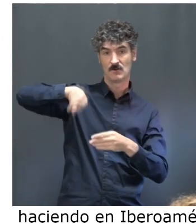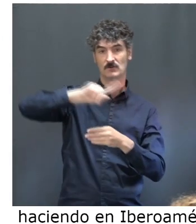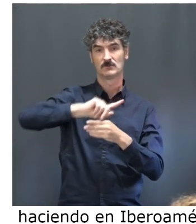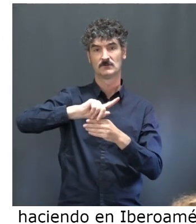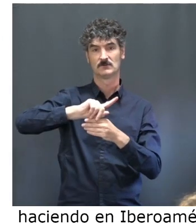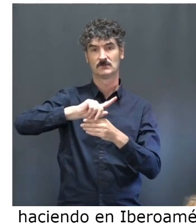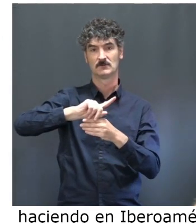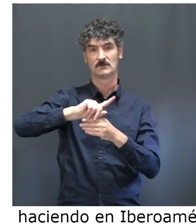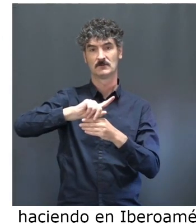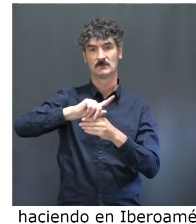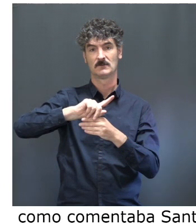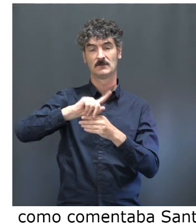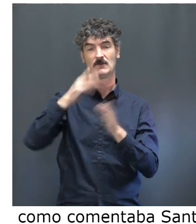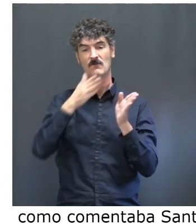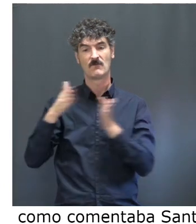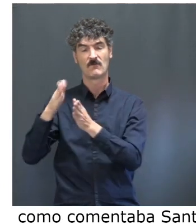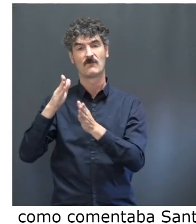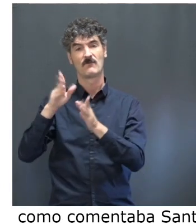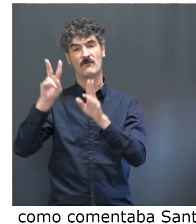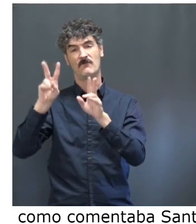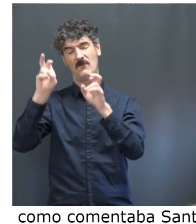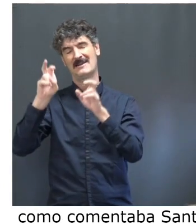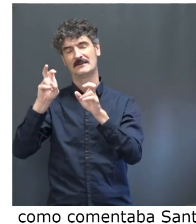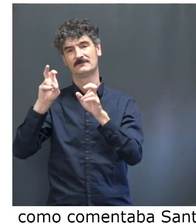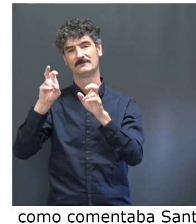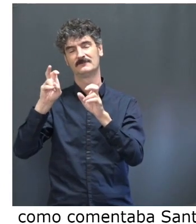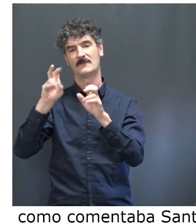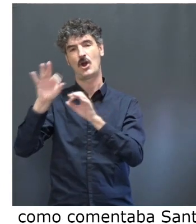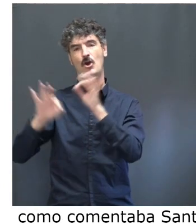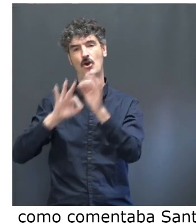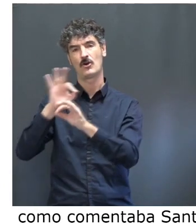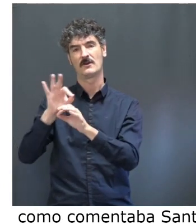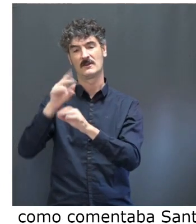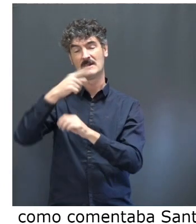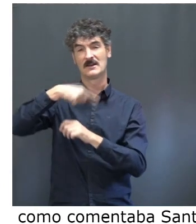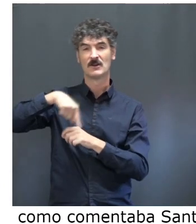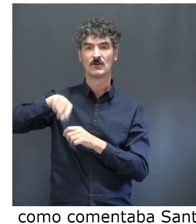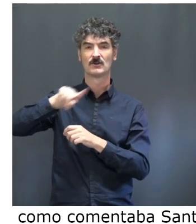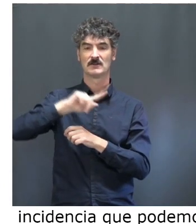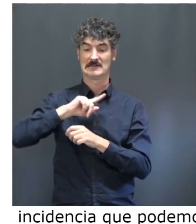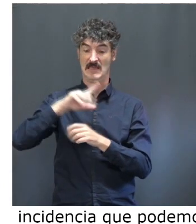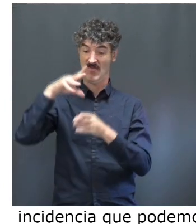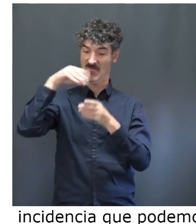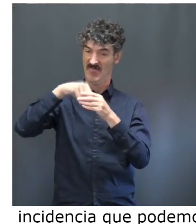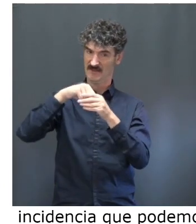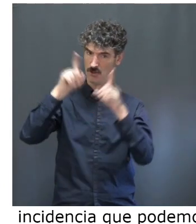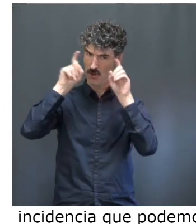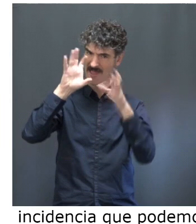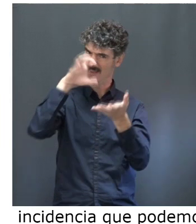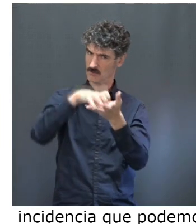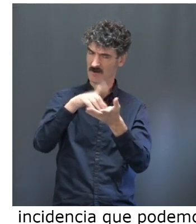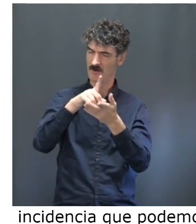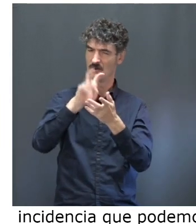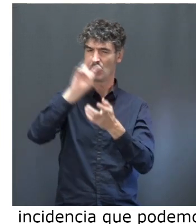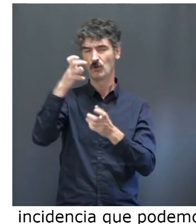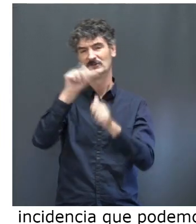desde este otro tipo de organizaciones, ¿no? que no estamos dentro de la escuela, pero llegamos de otra forma a